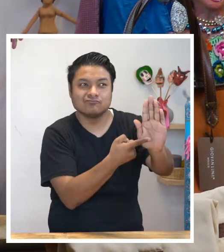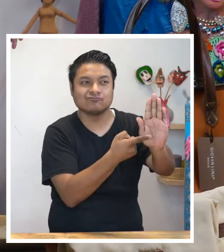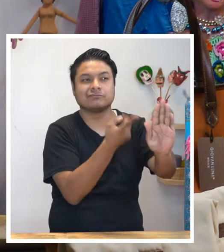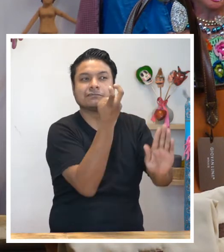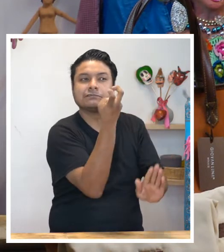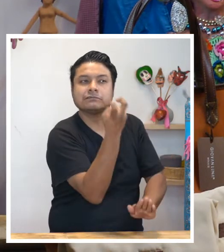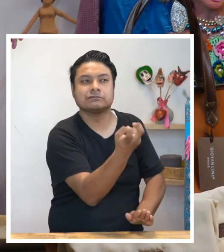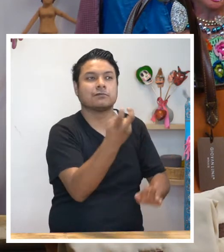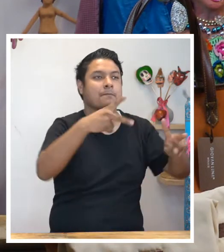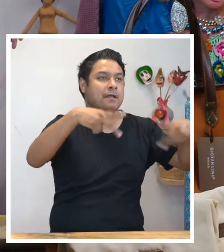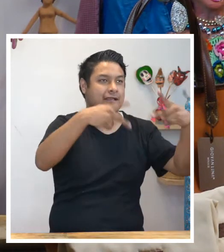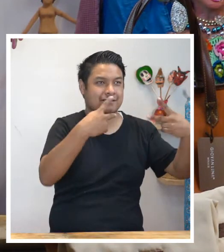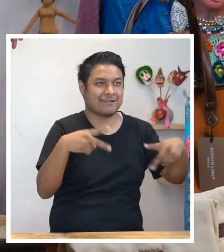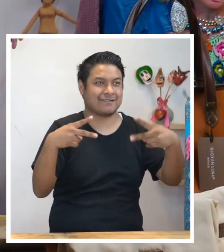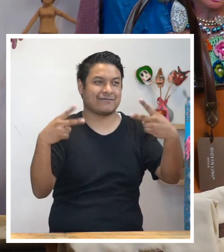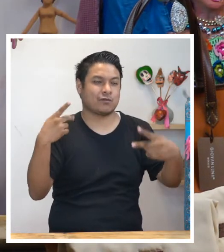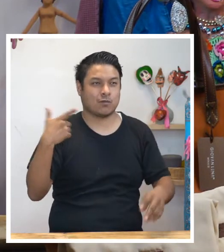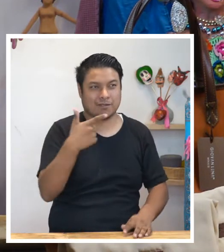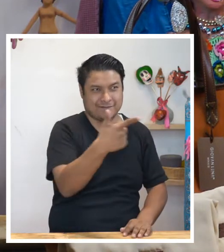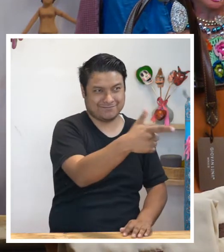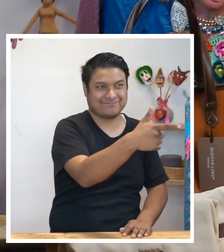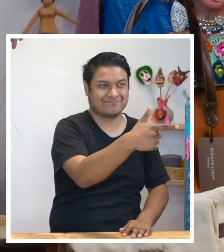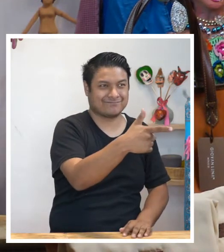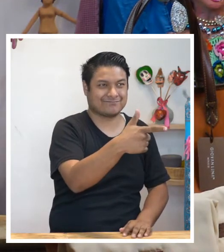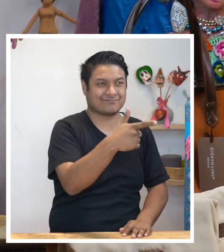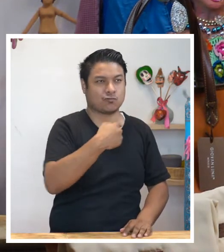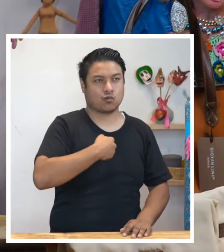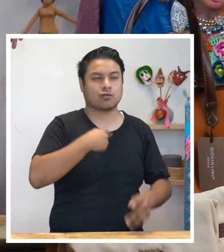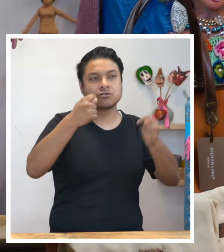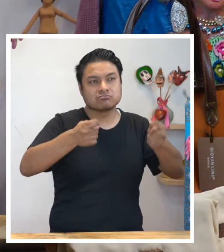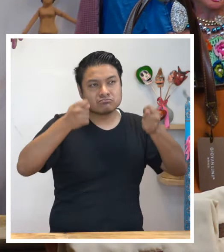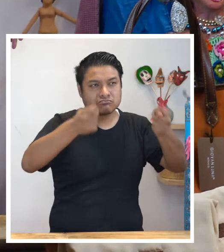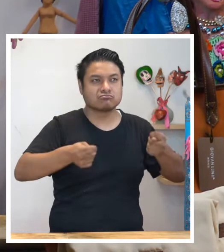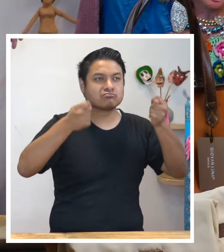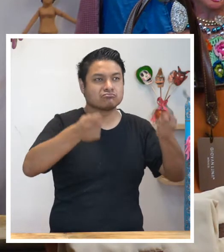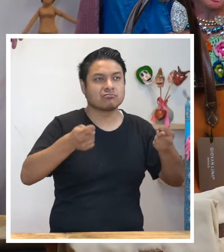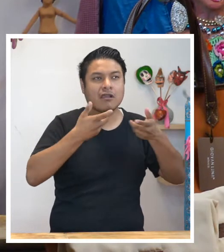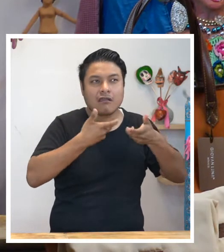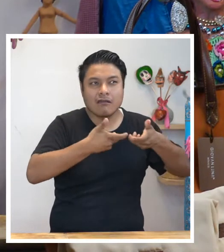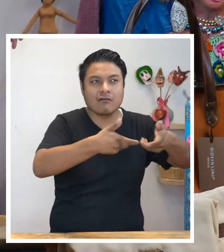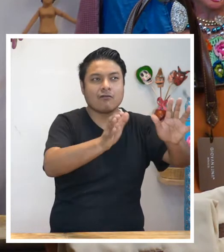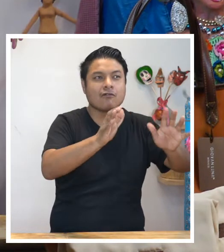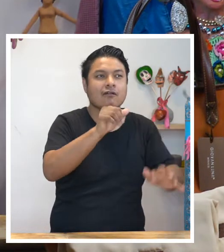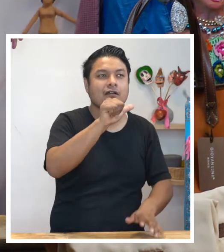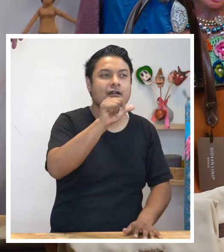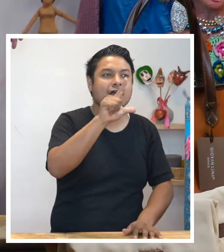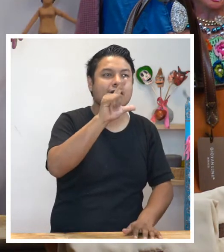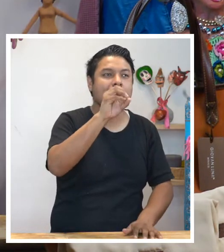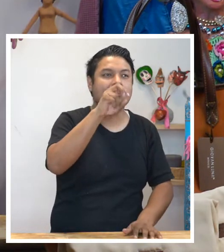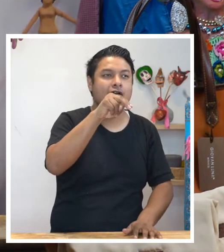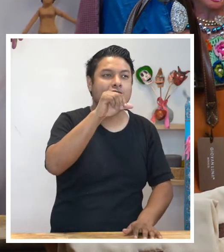tenemos, como ya les platicaba, tengo mandiles. En el 2018, una persona que admiro mucho me